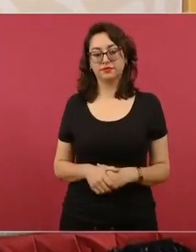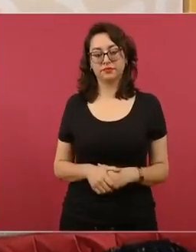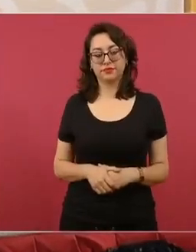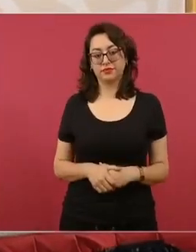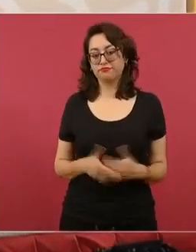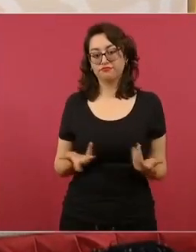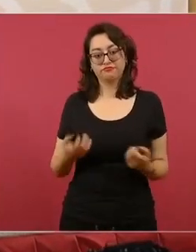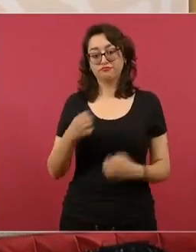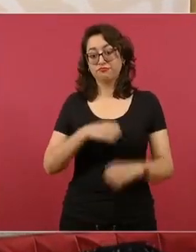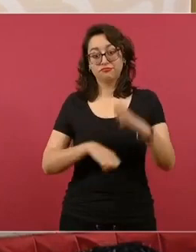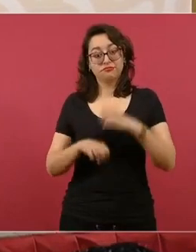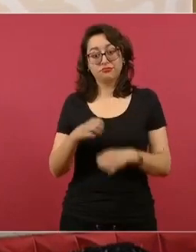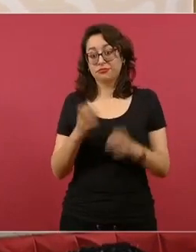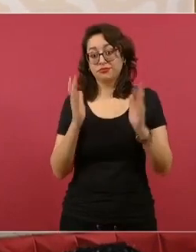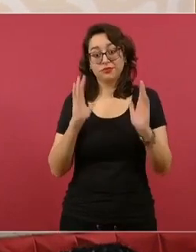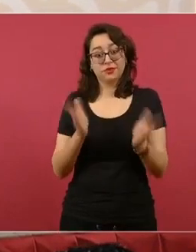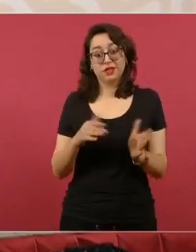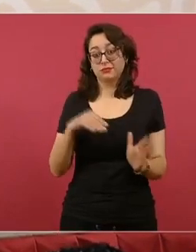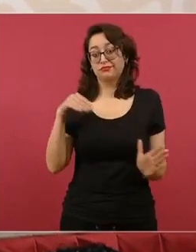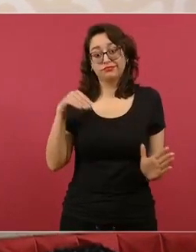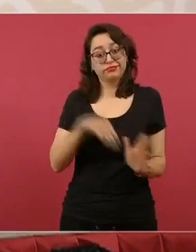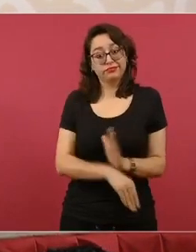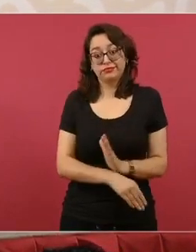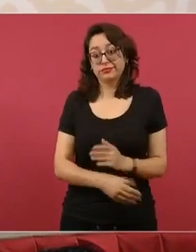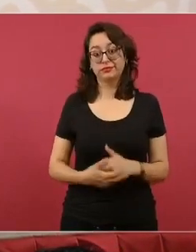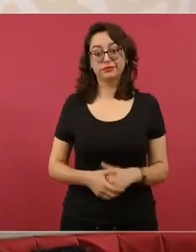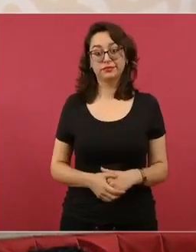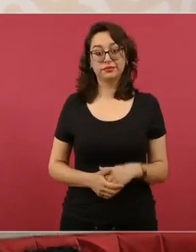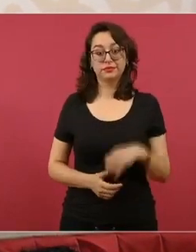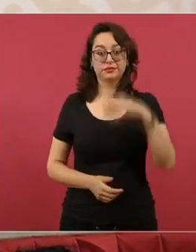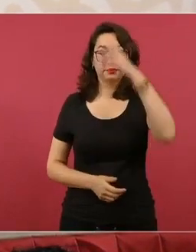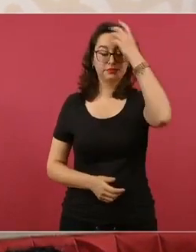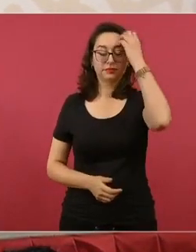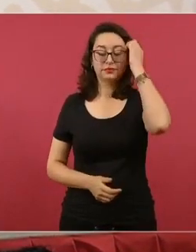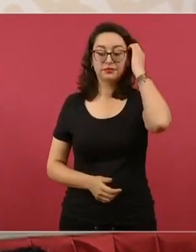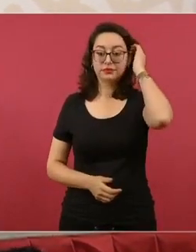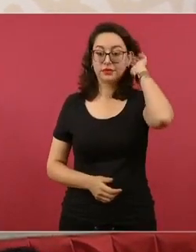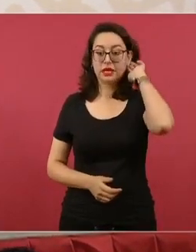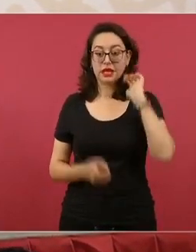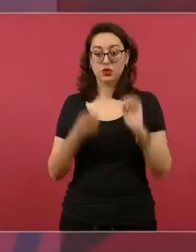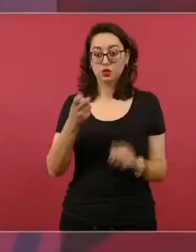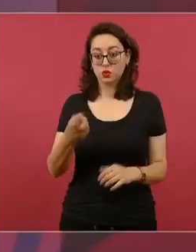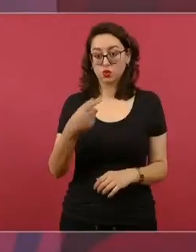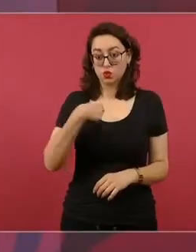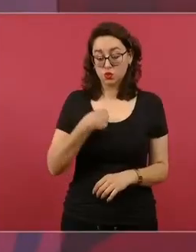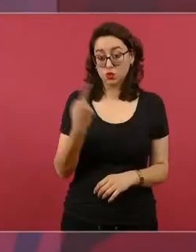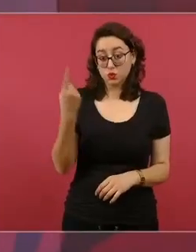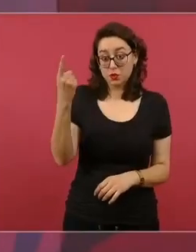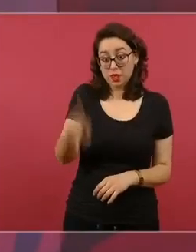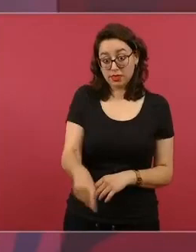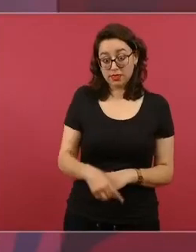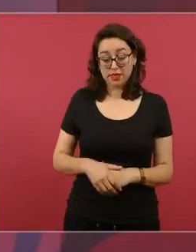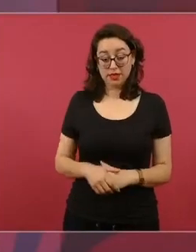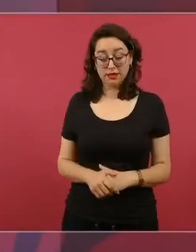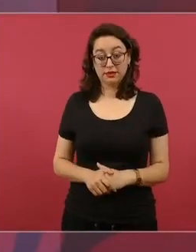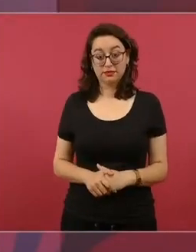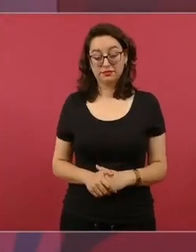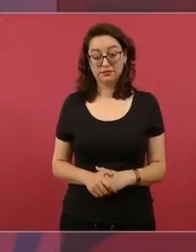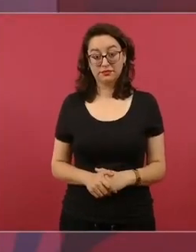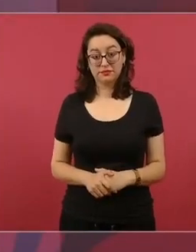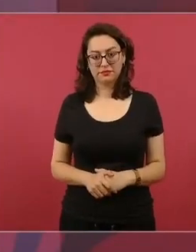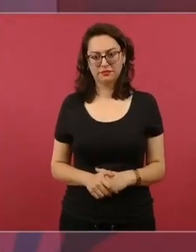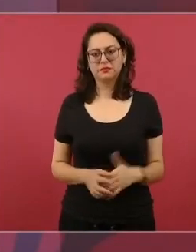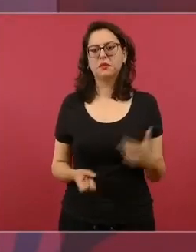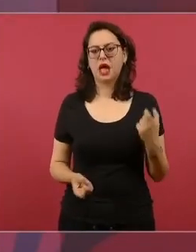caída por completo la empresa. Entonces, esa es la instrucción que tiene el secretario de Hacienda. Y ya